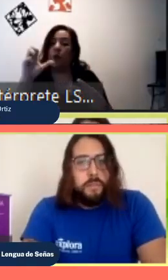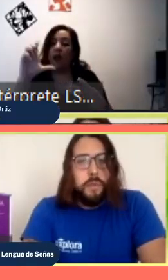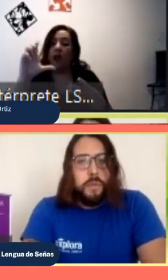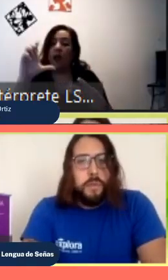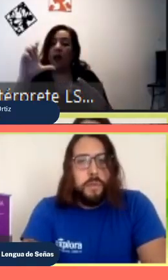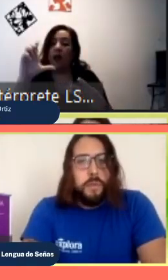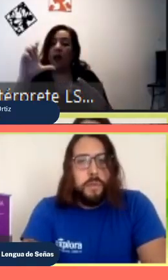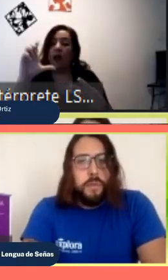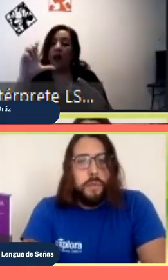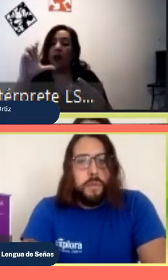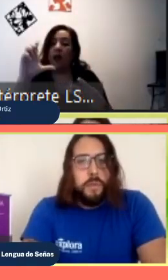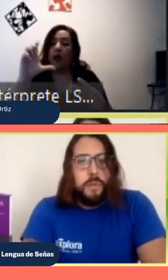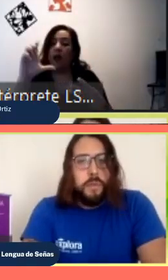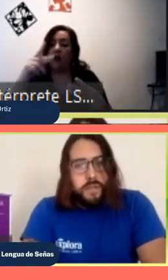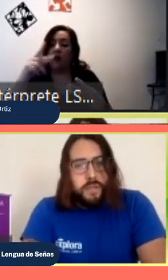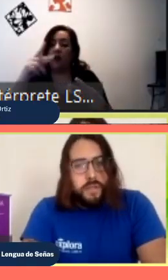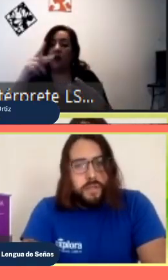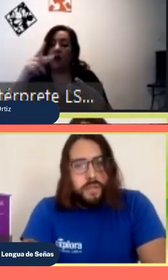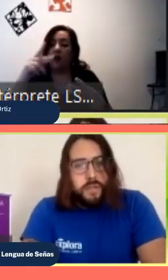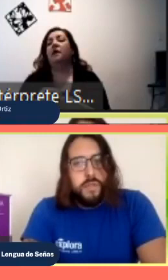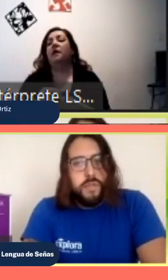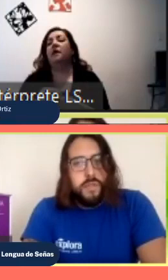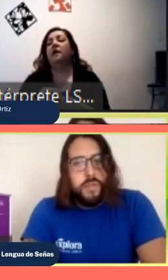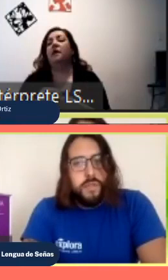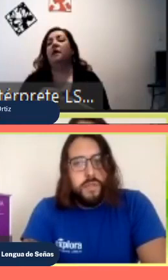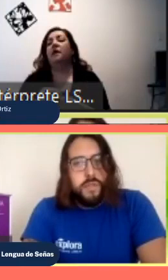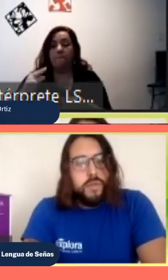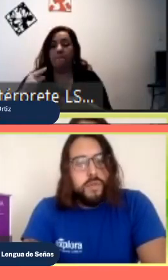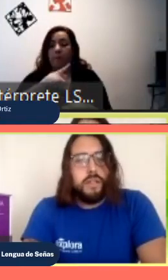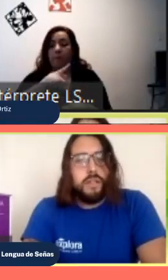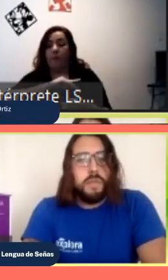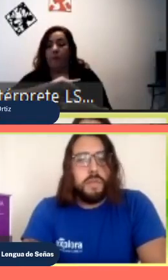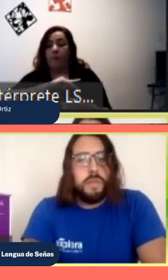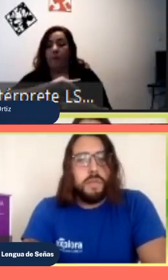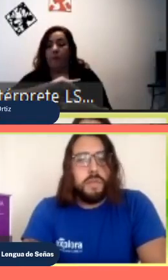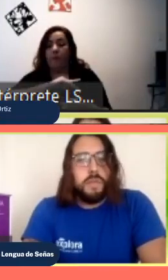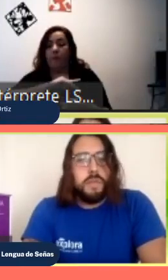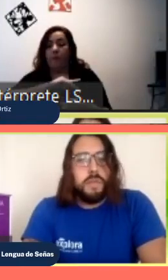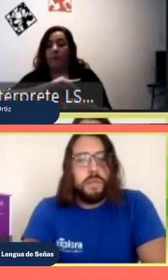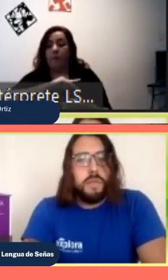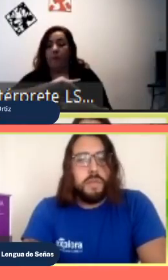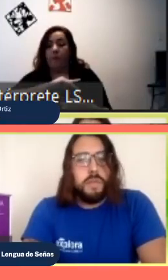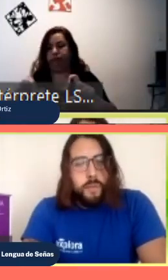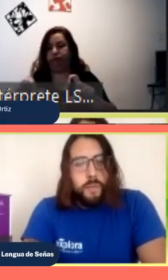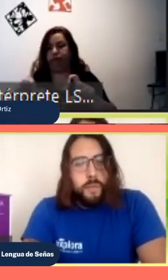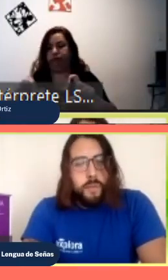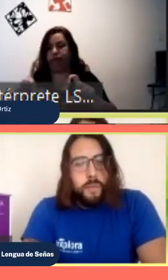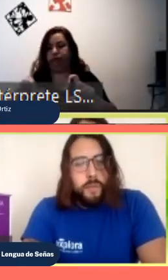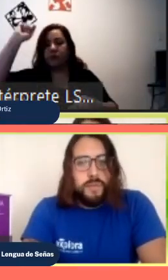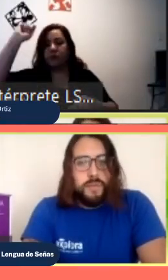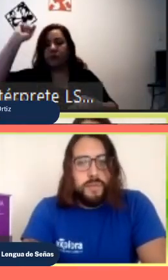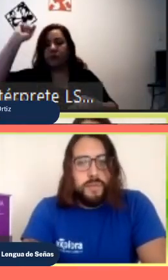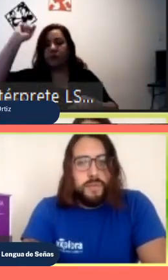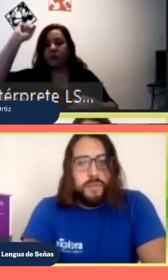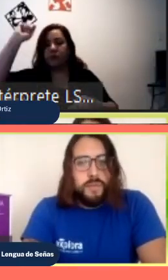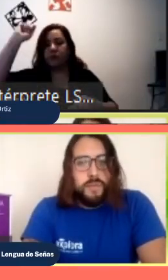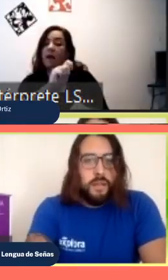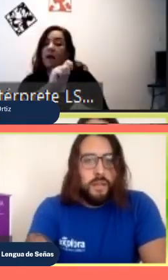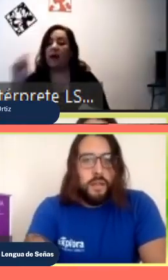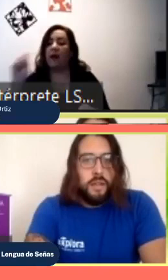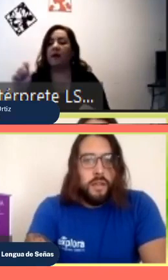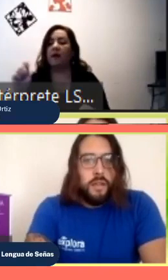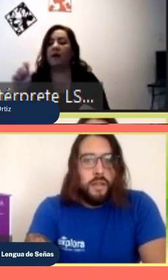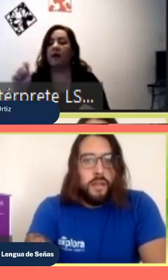principal, Premio Nacional de Historia 2014, el profesor titular del Instituto de Alta Investigación de la Universidad de Tarapacá, el profesor Sergio